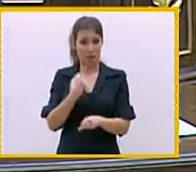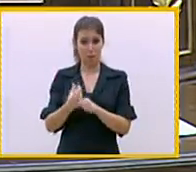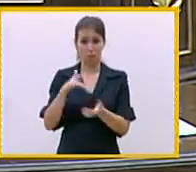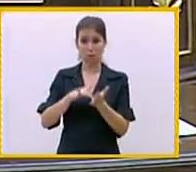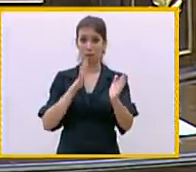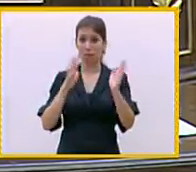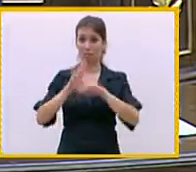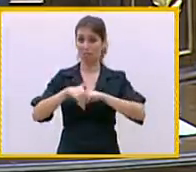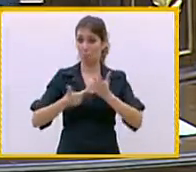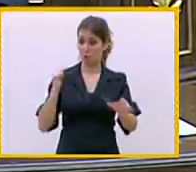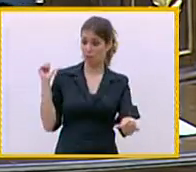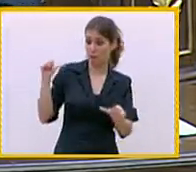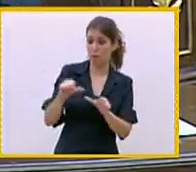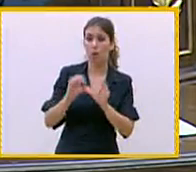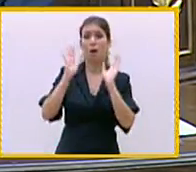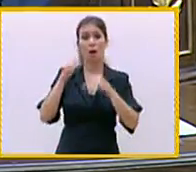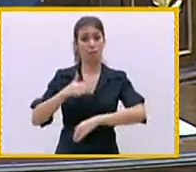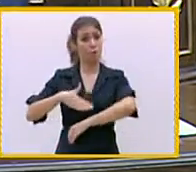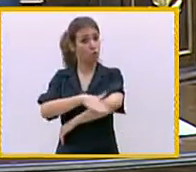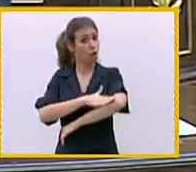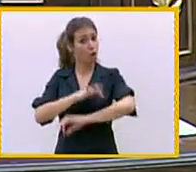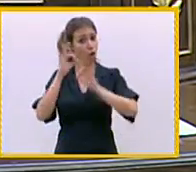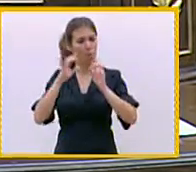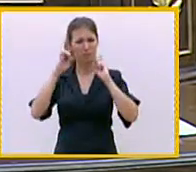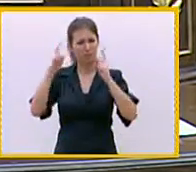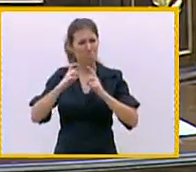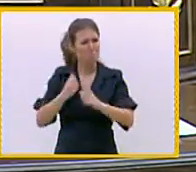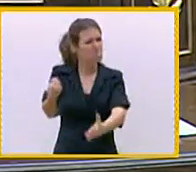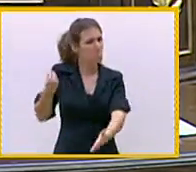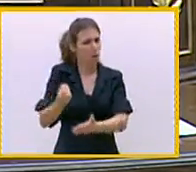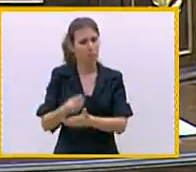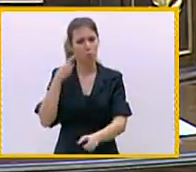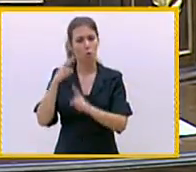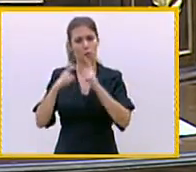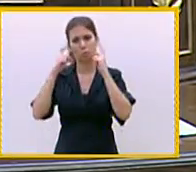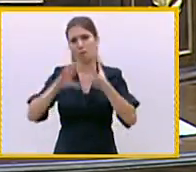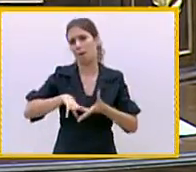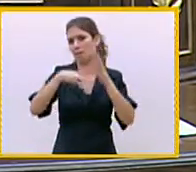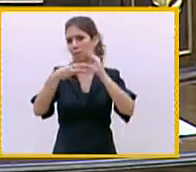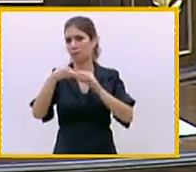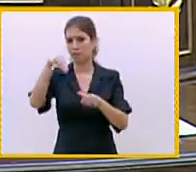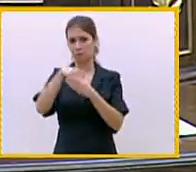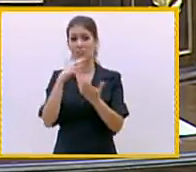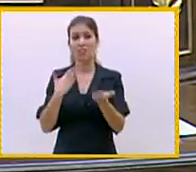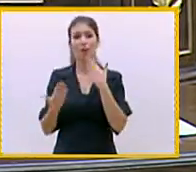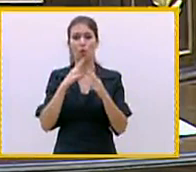democrático, el Gobierno ha hecho el mayor esfuerzo para adaptarlas en el marco del diálogo social, pues este